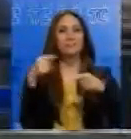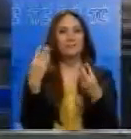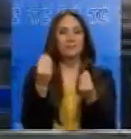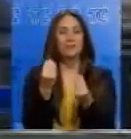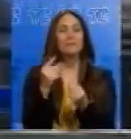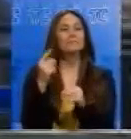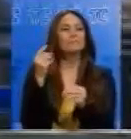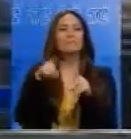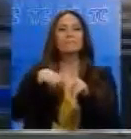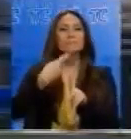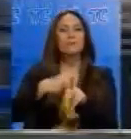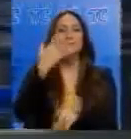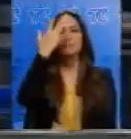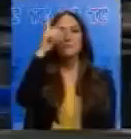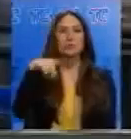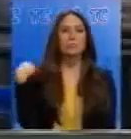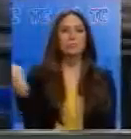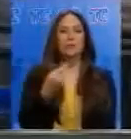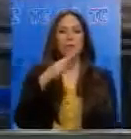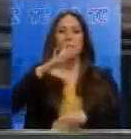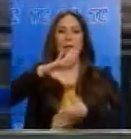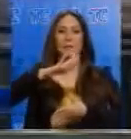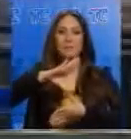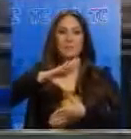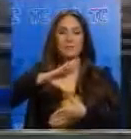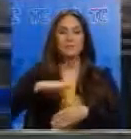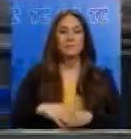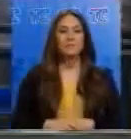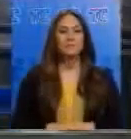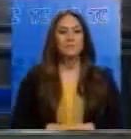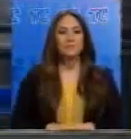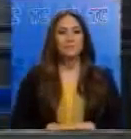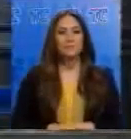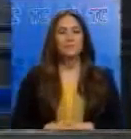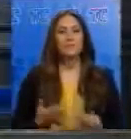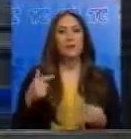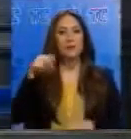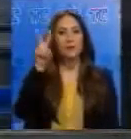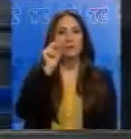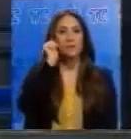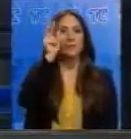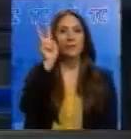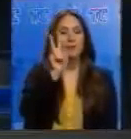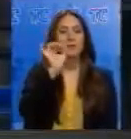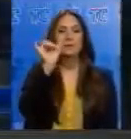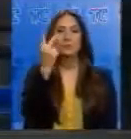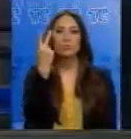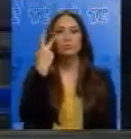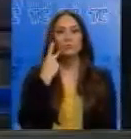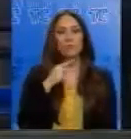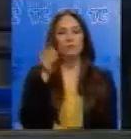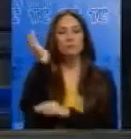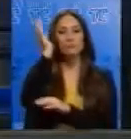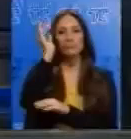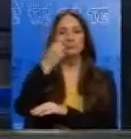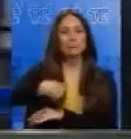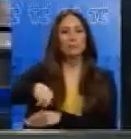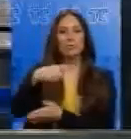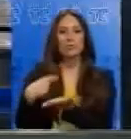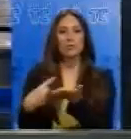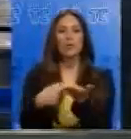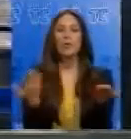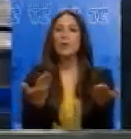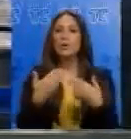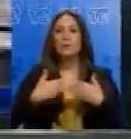son miembros de la séptima cumbre de las Américas que se desarrollará este viernes y sábado aquí en la ciudad de